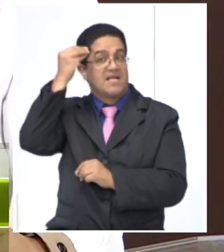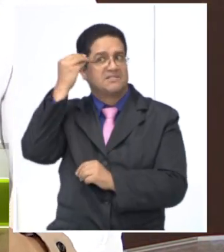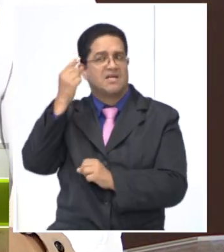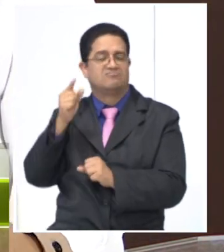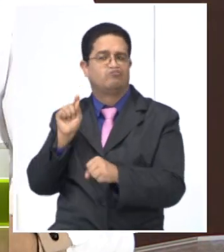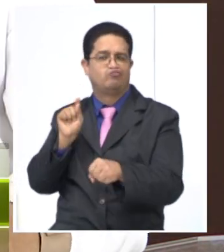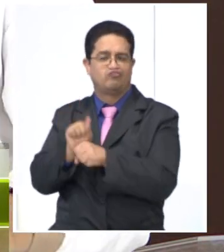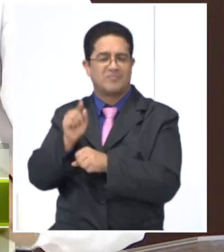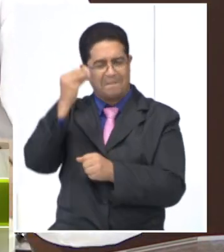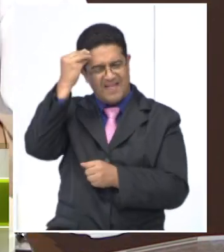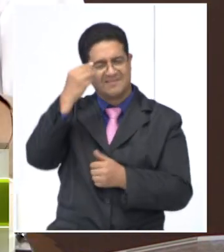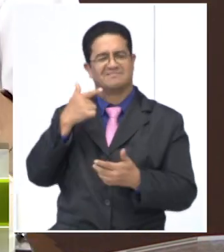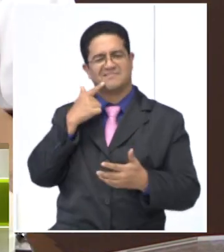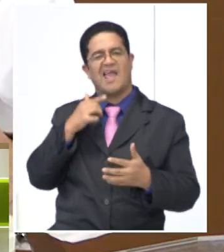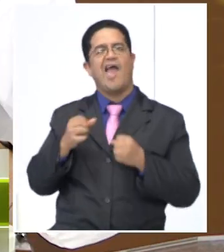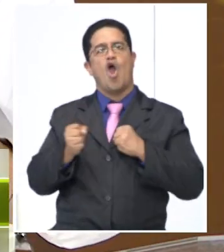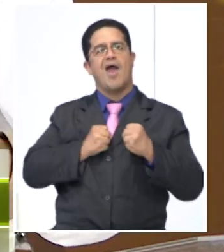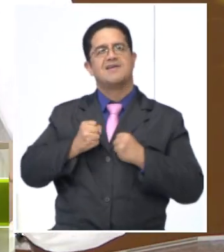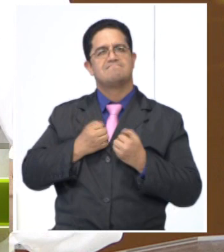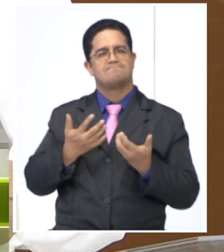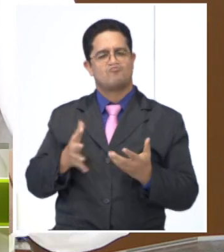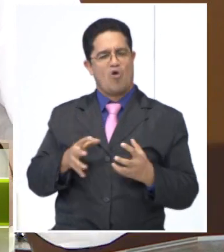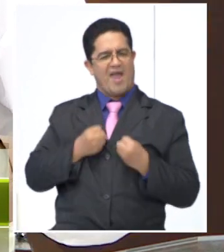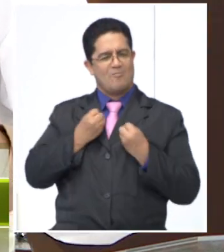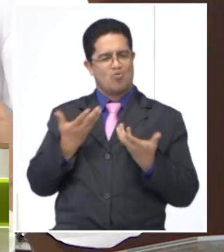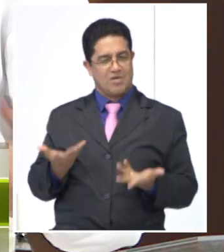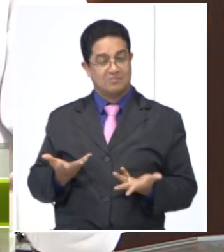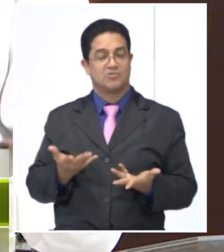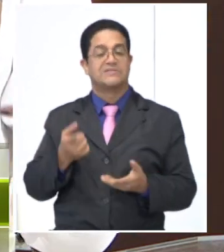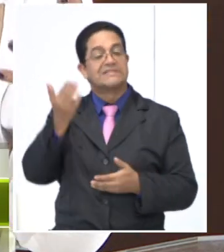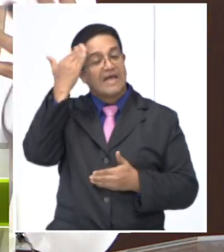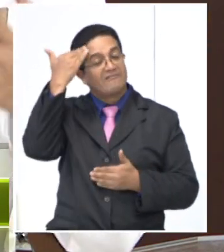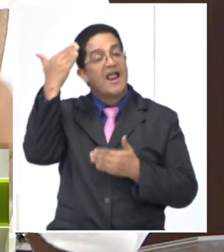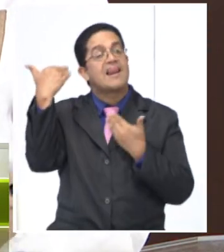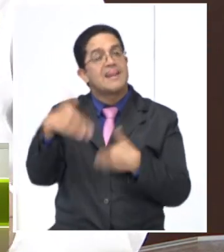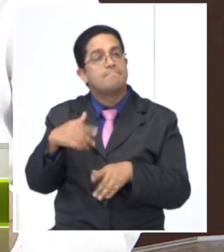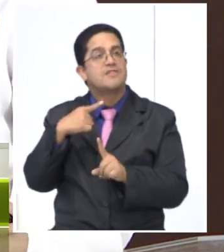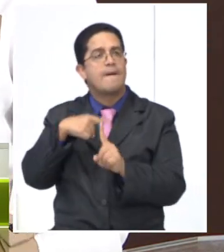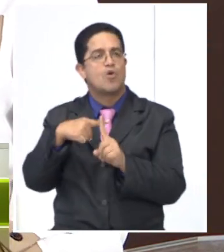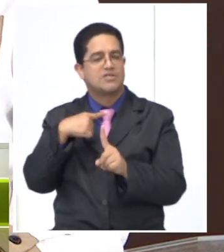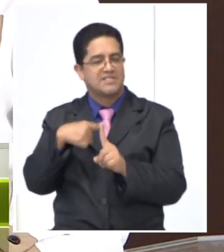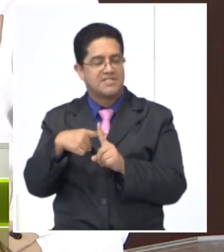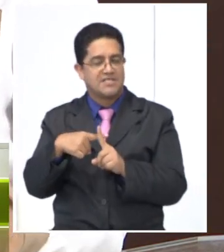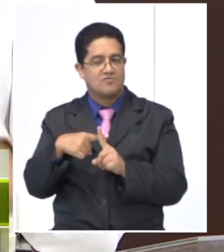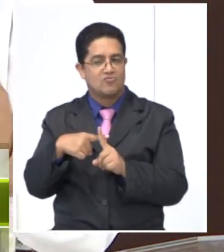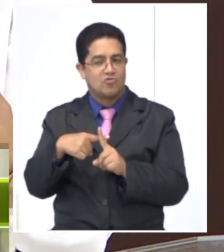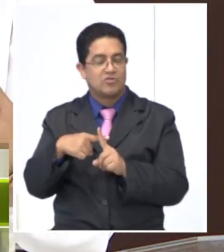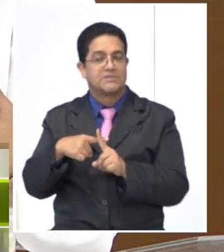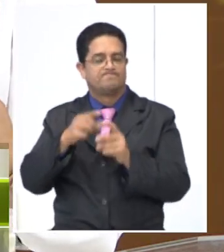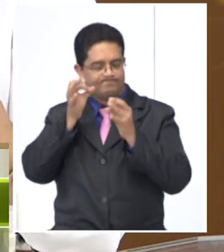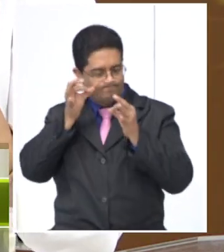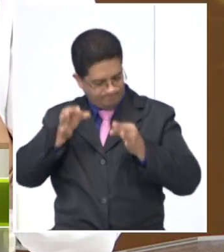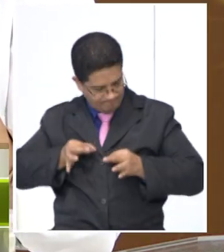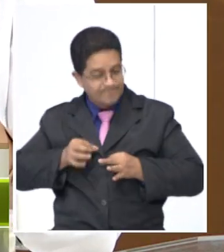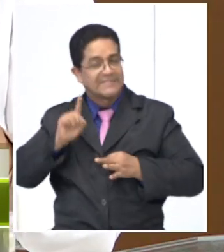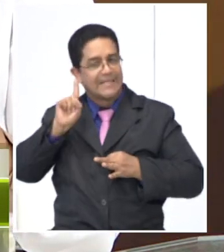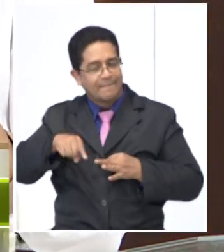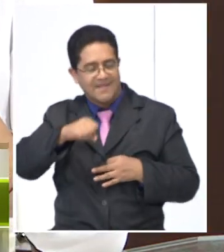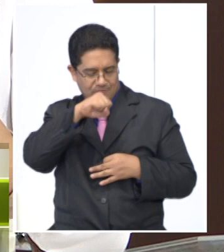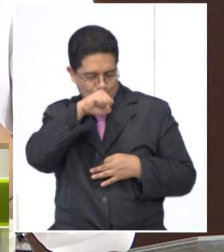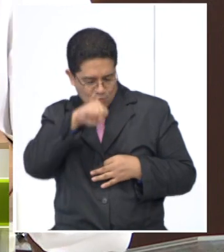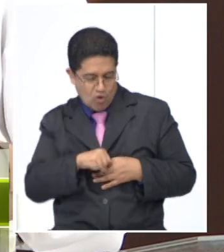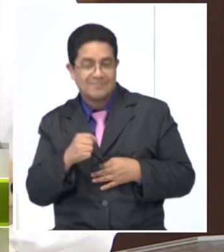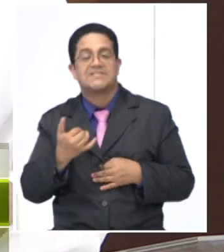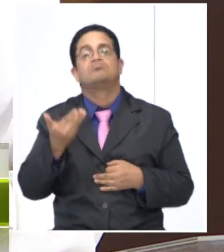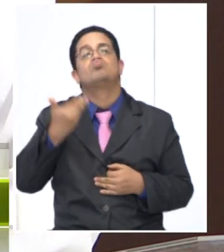egoísmo. Entonces hay que ver cuáles son realmente límites positivos en donde simplemente me esté importando yo y cómo estoy haciendo